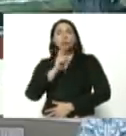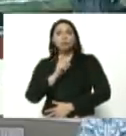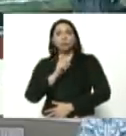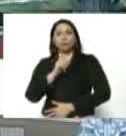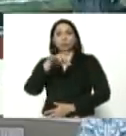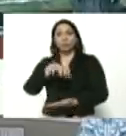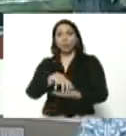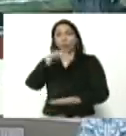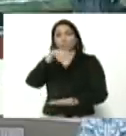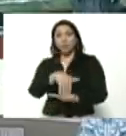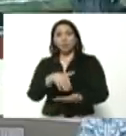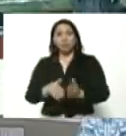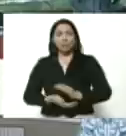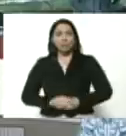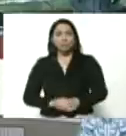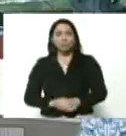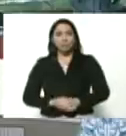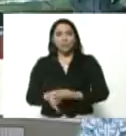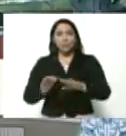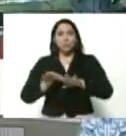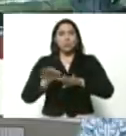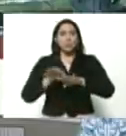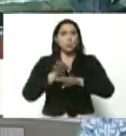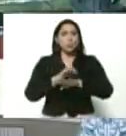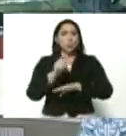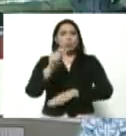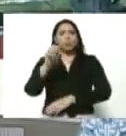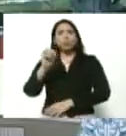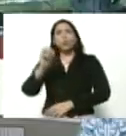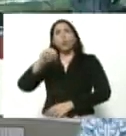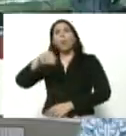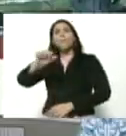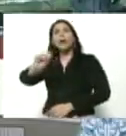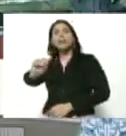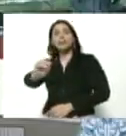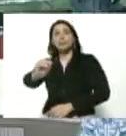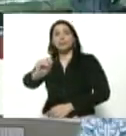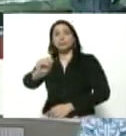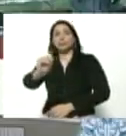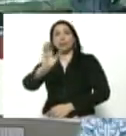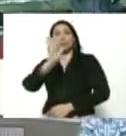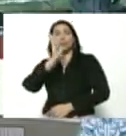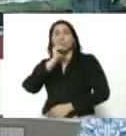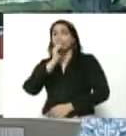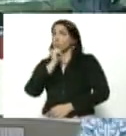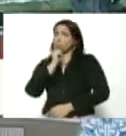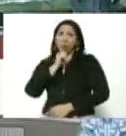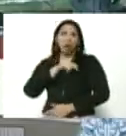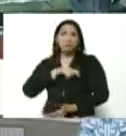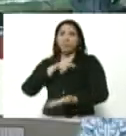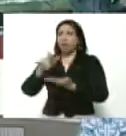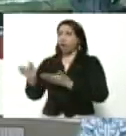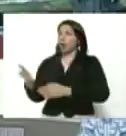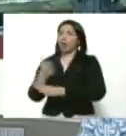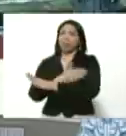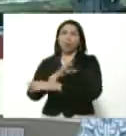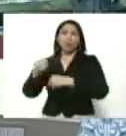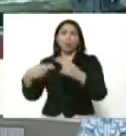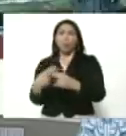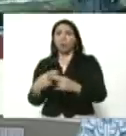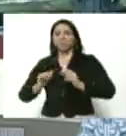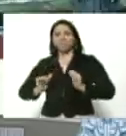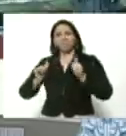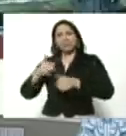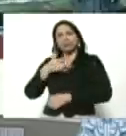del estado miranda del municipio tomás lander no tiene antecedentes de viajes inició